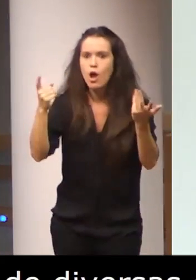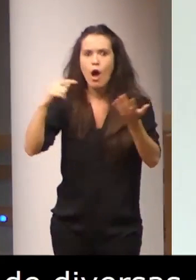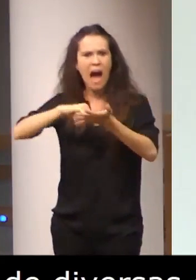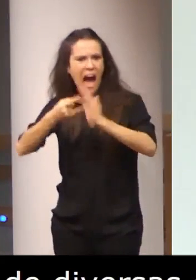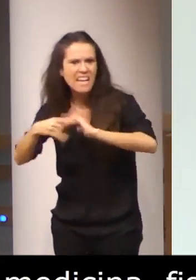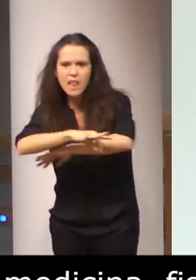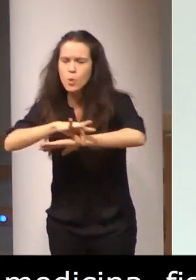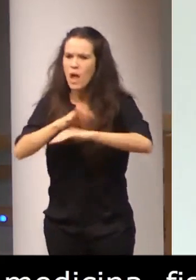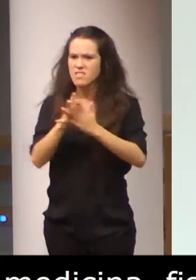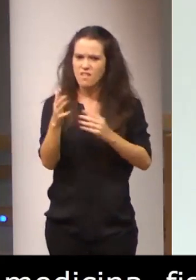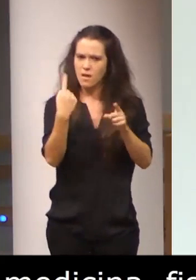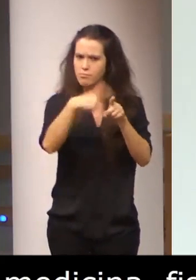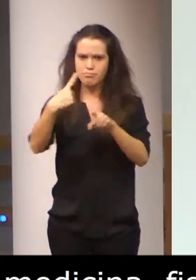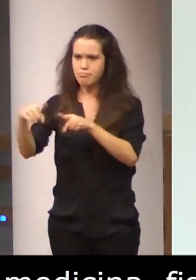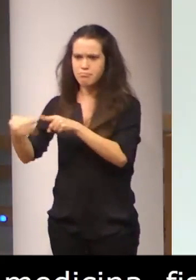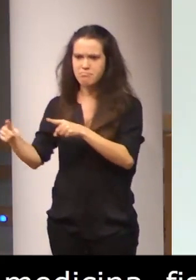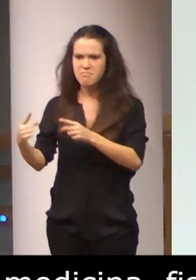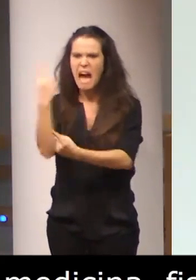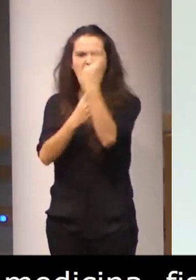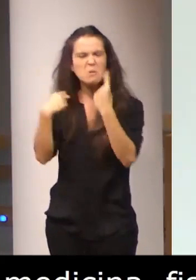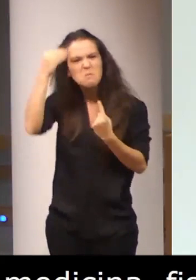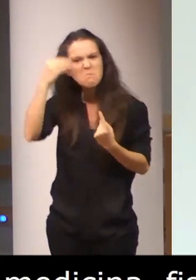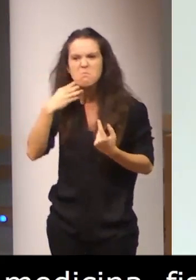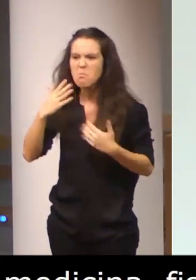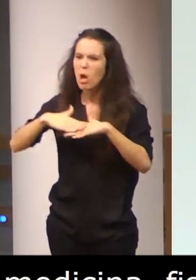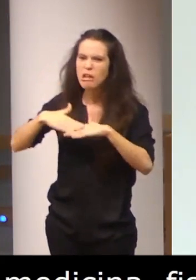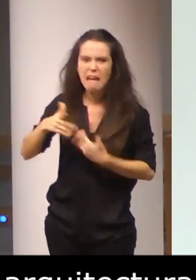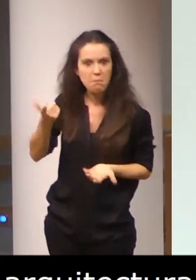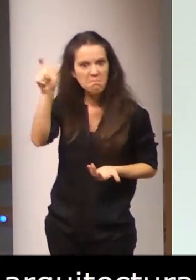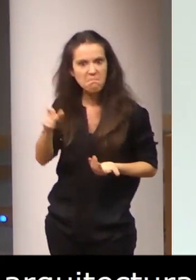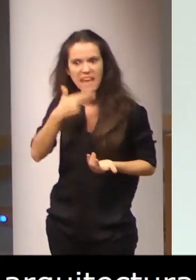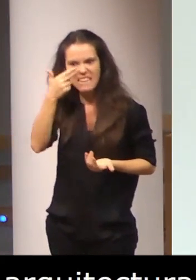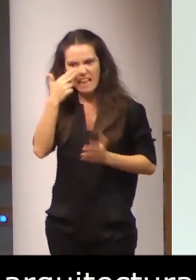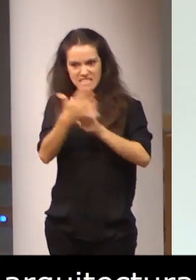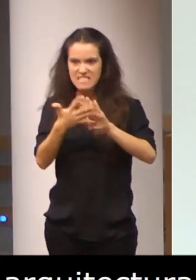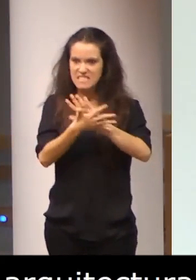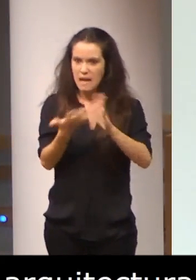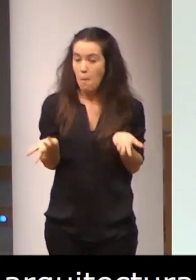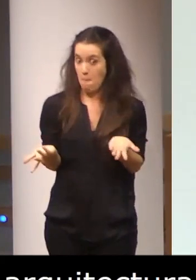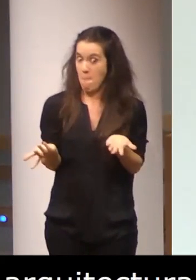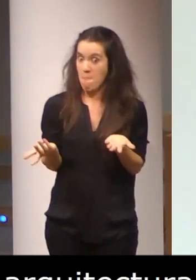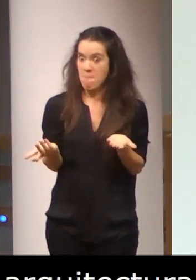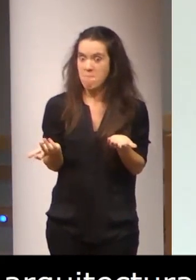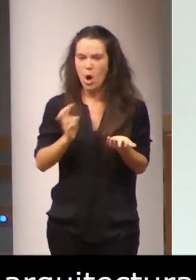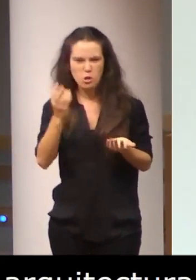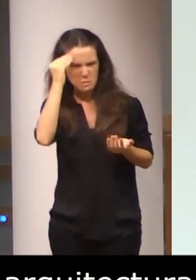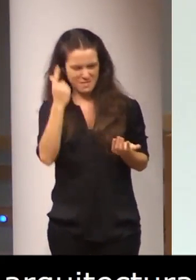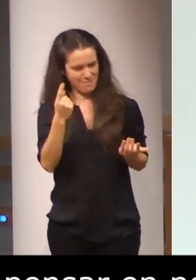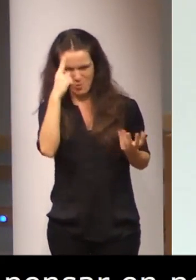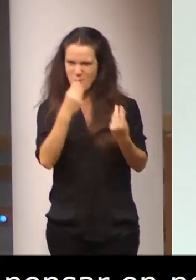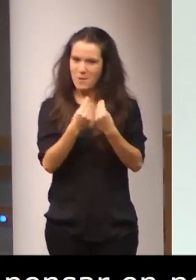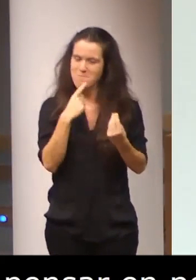ellas se puede pensar el por qué quieren cursar esta asignatura. De otros, yo no lo hubiera pensado jamás,